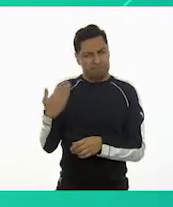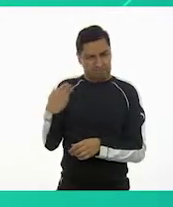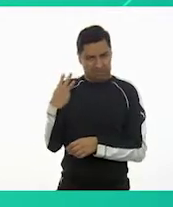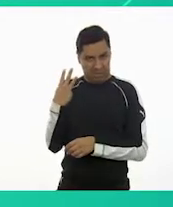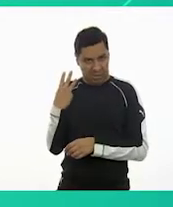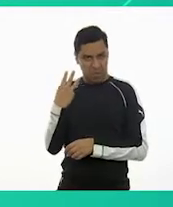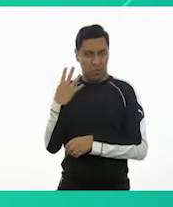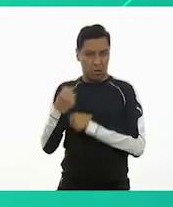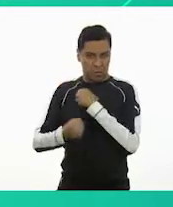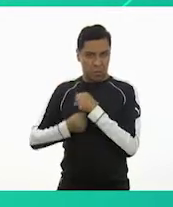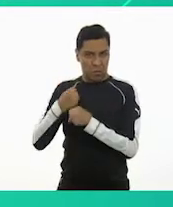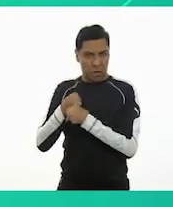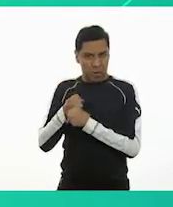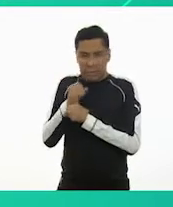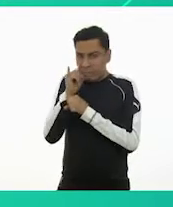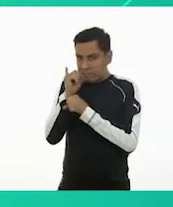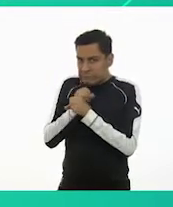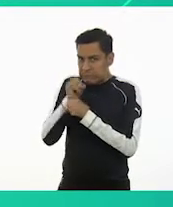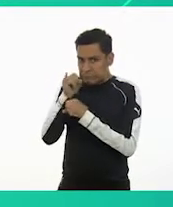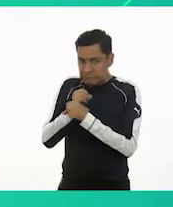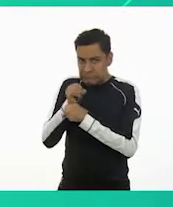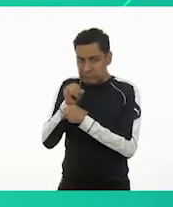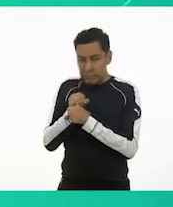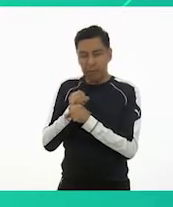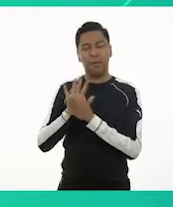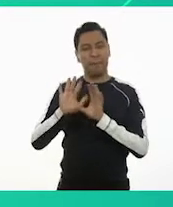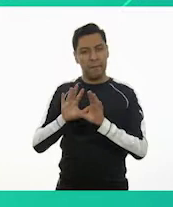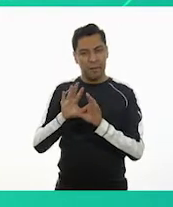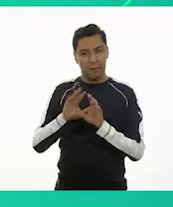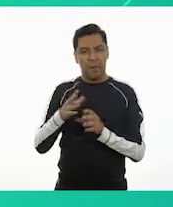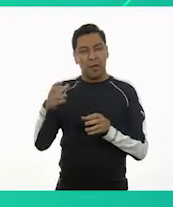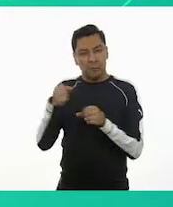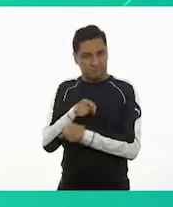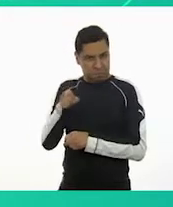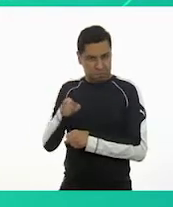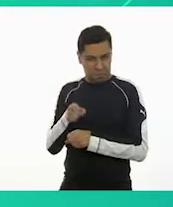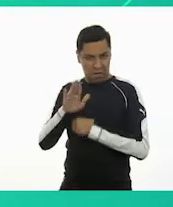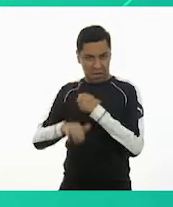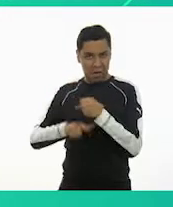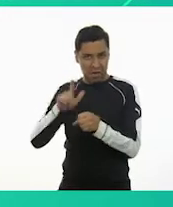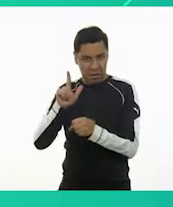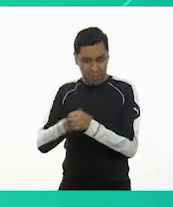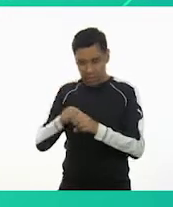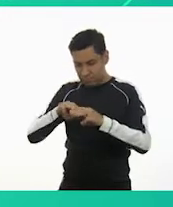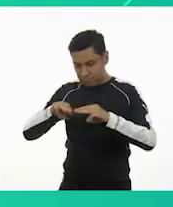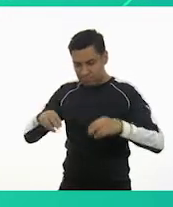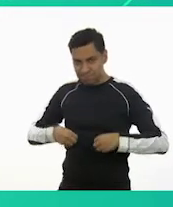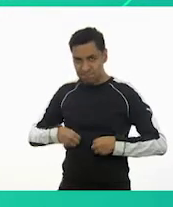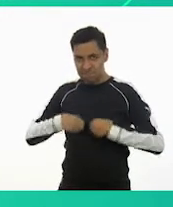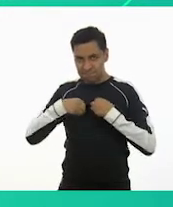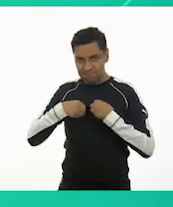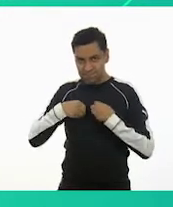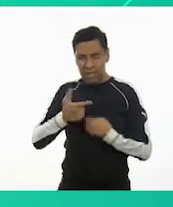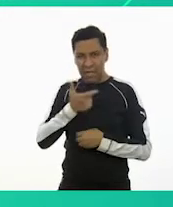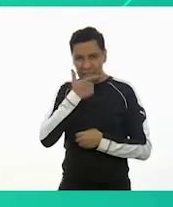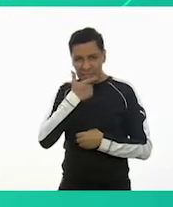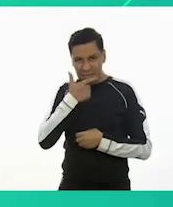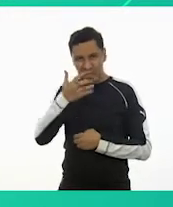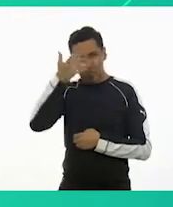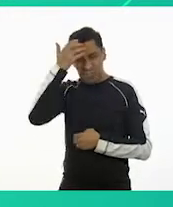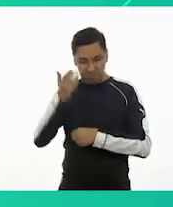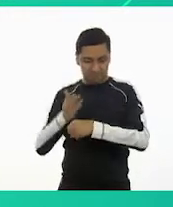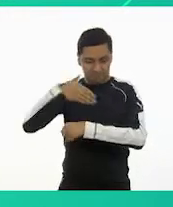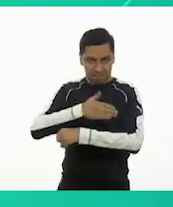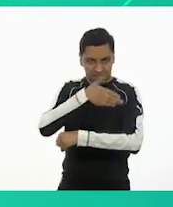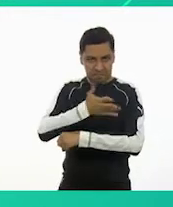hemos tenido todo este problema con la vaquita marina, ¿no? O sea, es una especie que antes de que empezara toda esta